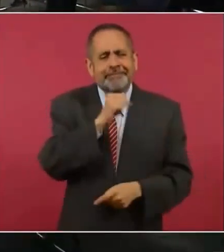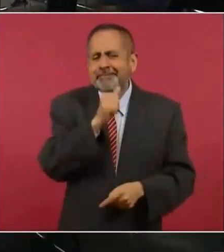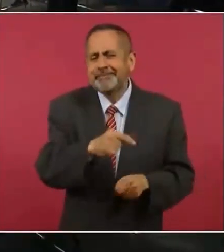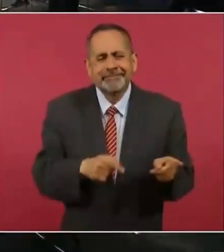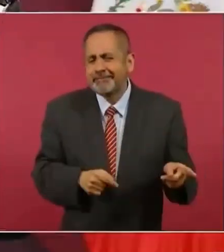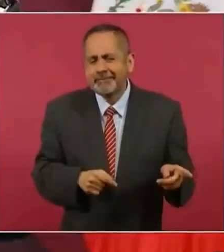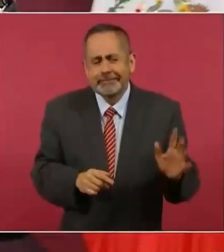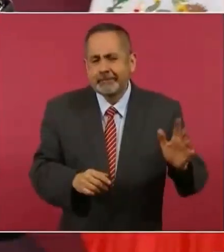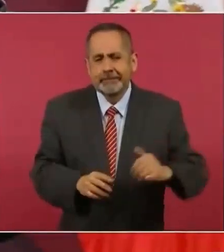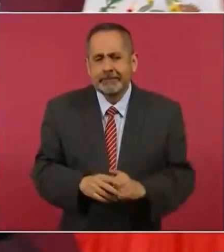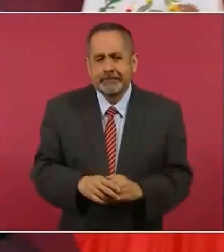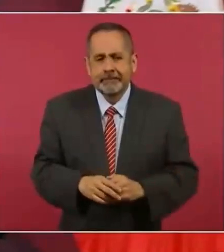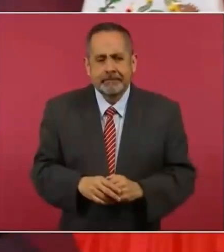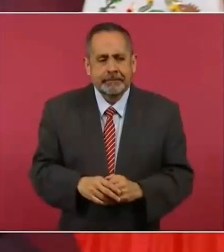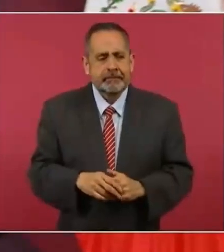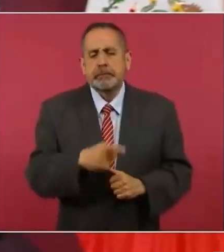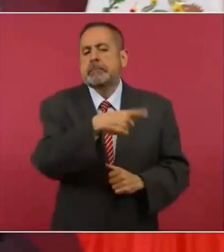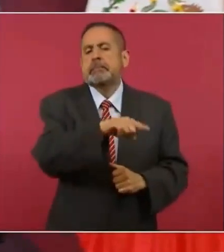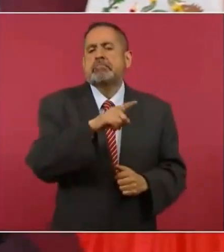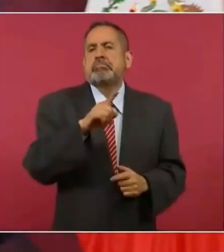ya nadie se acuerda de lo del